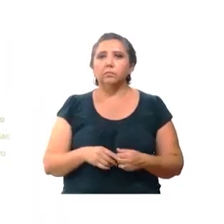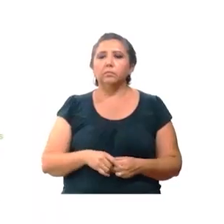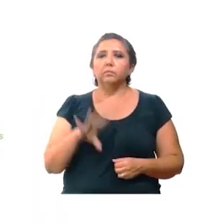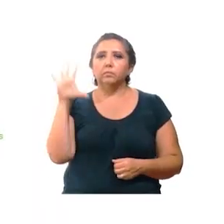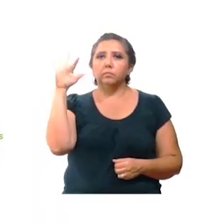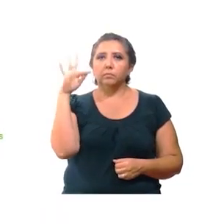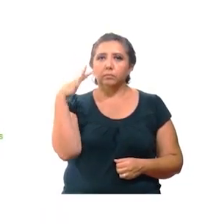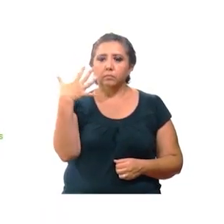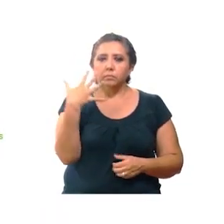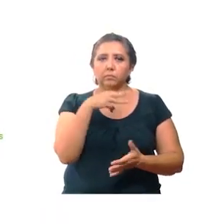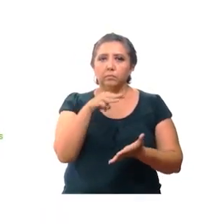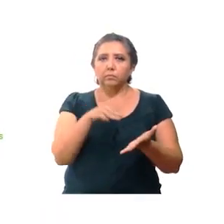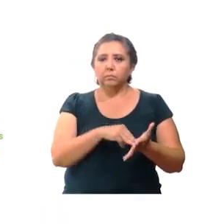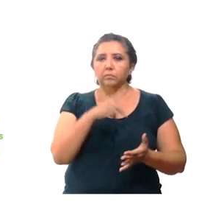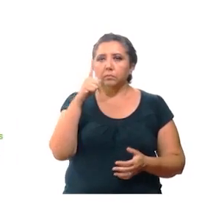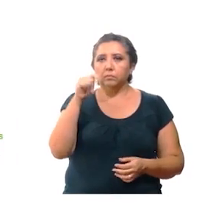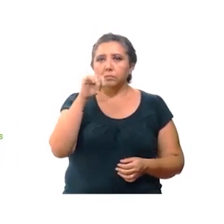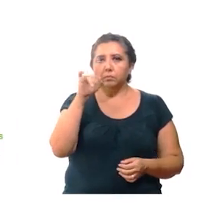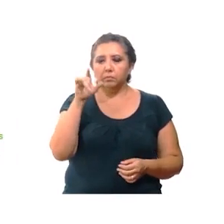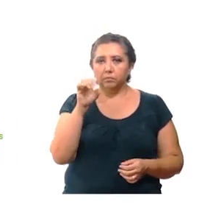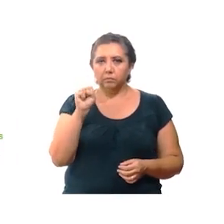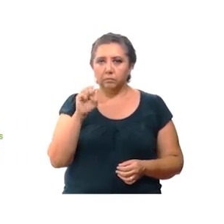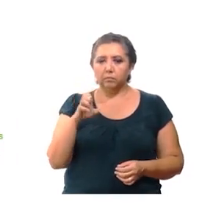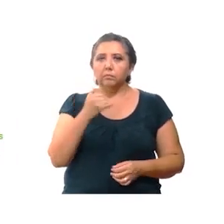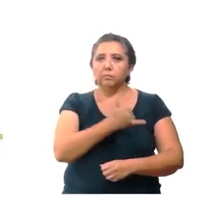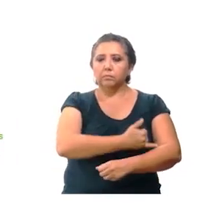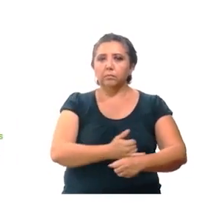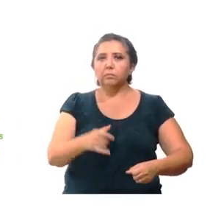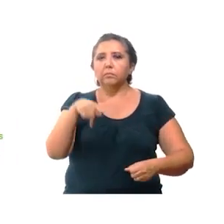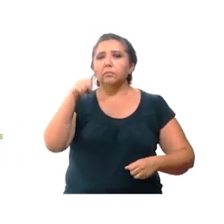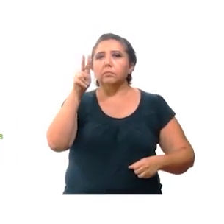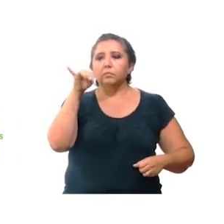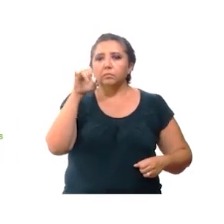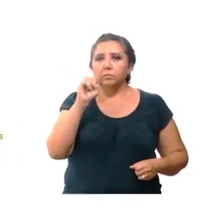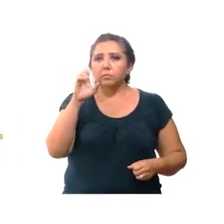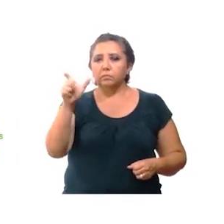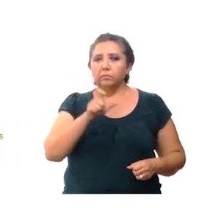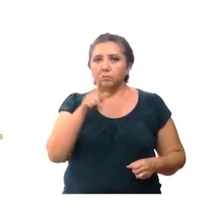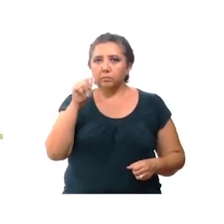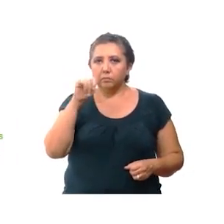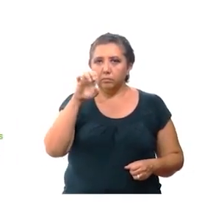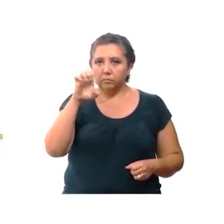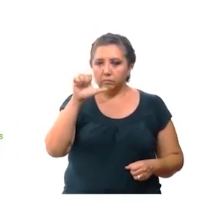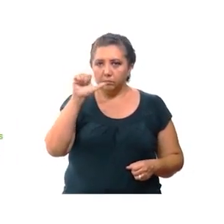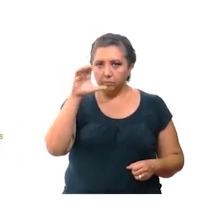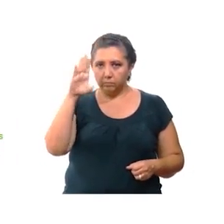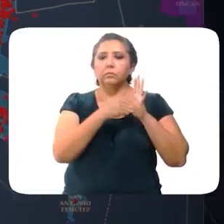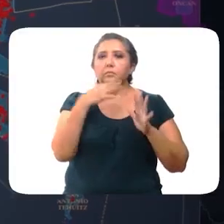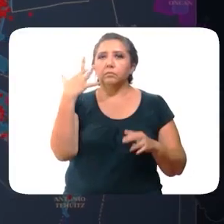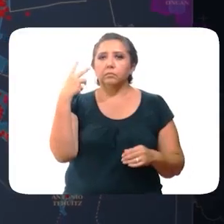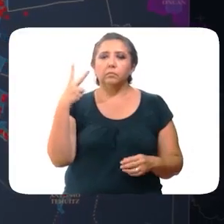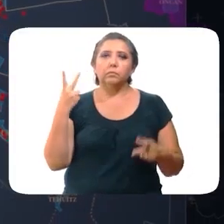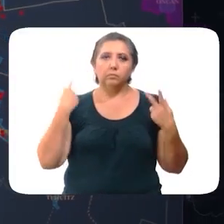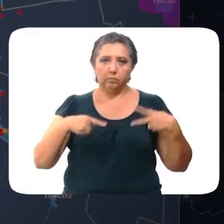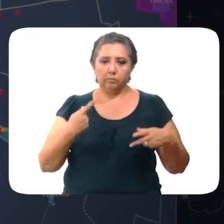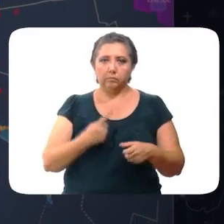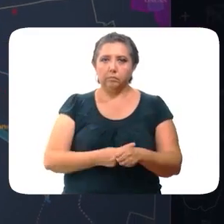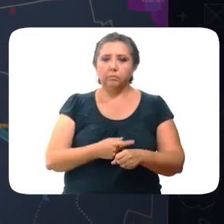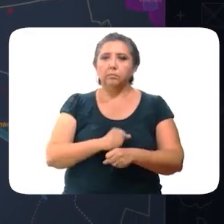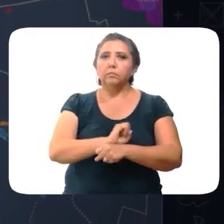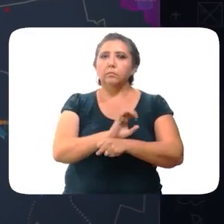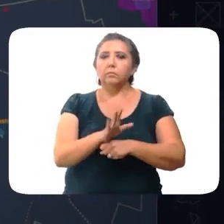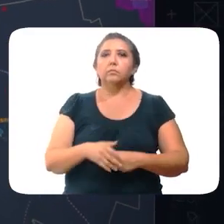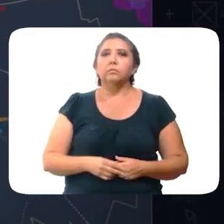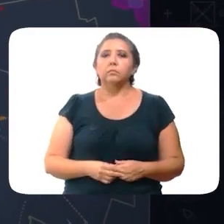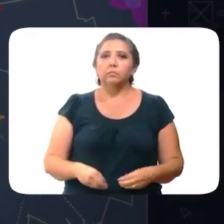hoy se detectaron 50 nuevos contagios de kobe 19 de los cuales 45 corresponden a mérida también se informó de